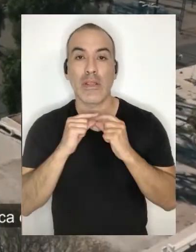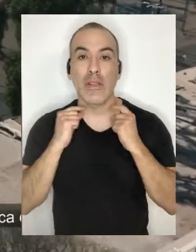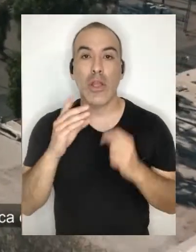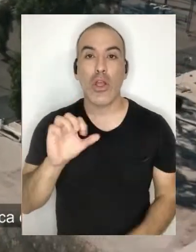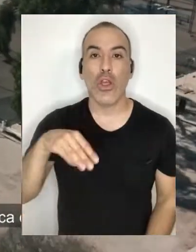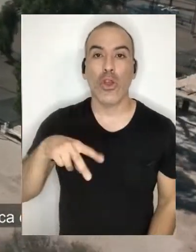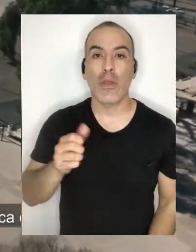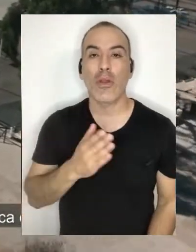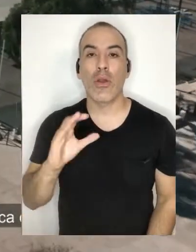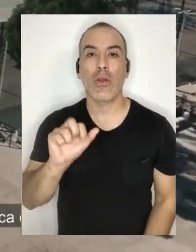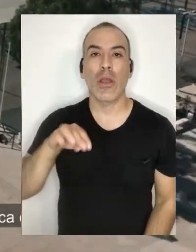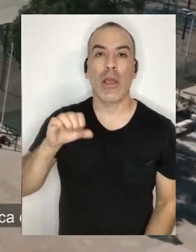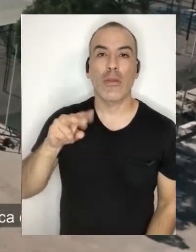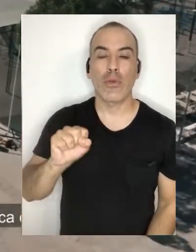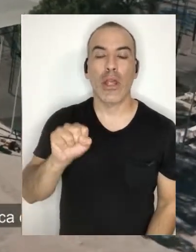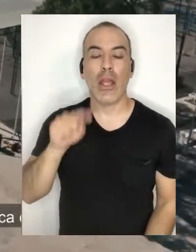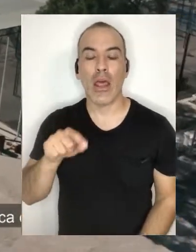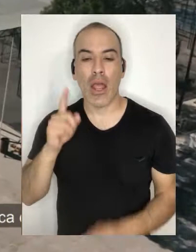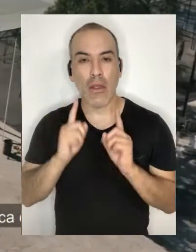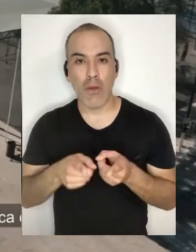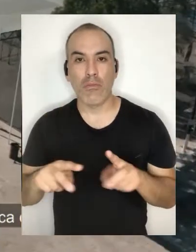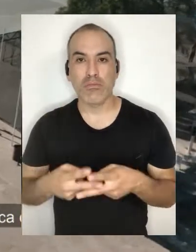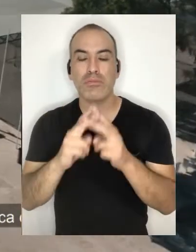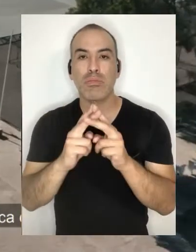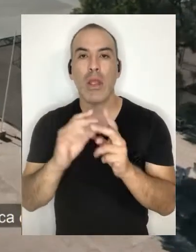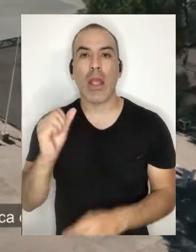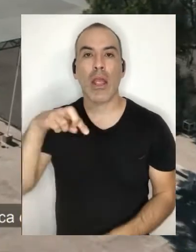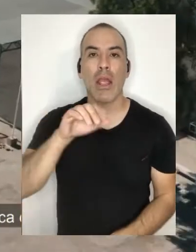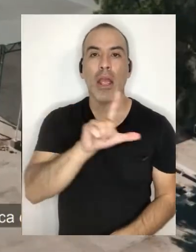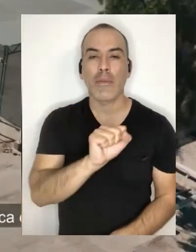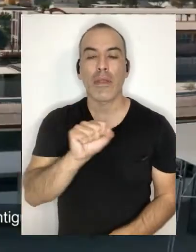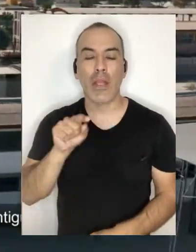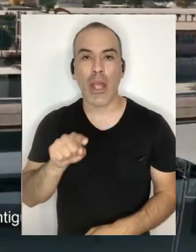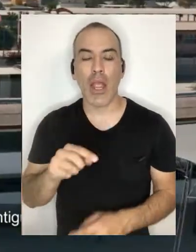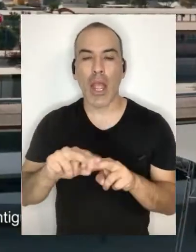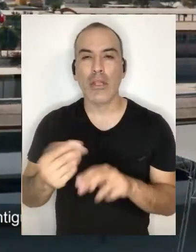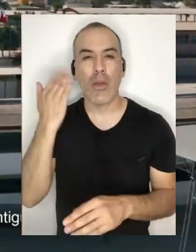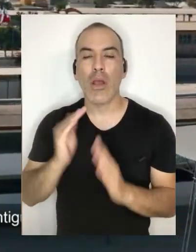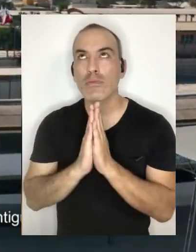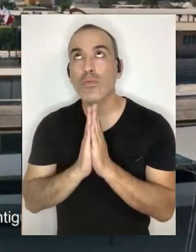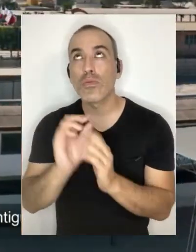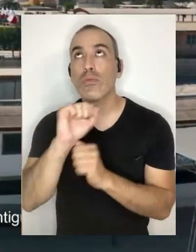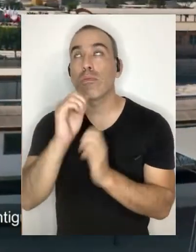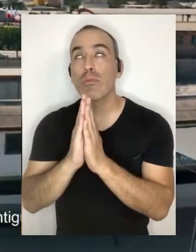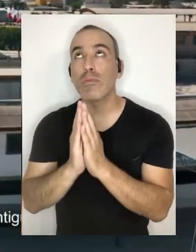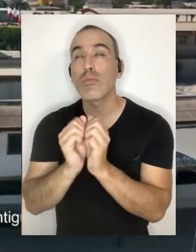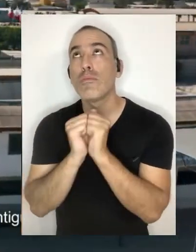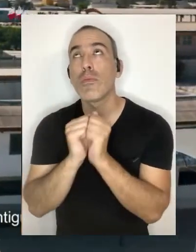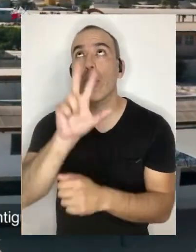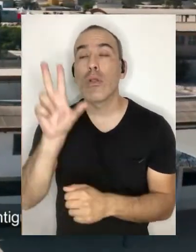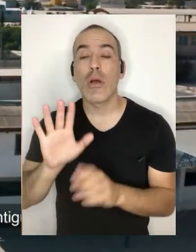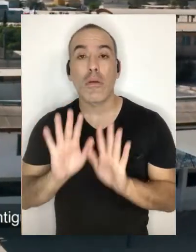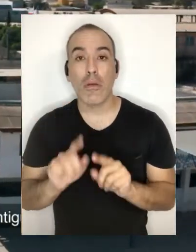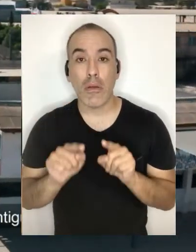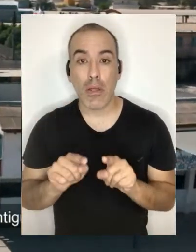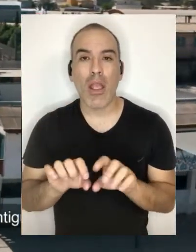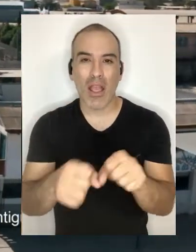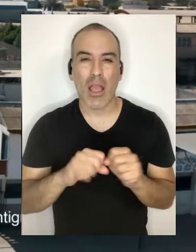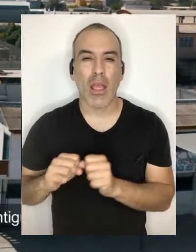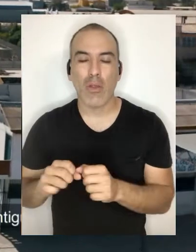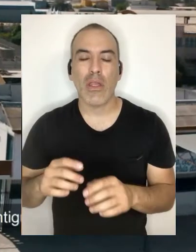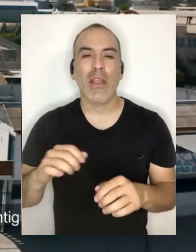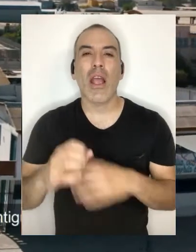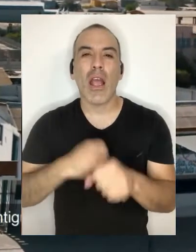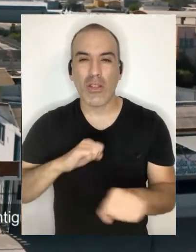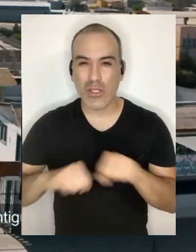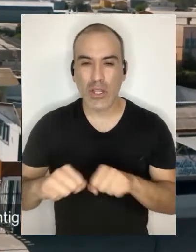Domingo Carmona hace levantar una capilla cerca del antiguo oratorio, la que a pesar de resultar destruida en el terremoto del